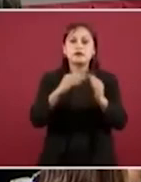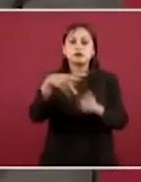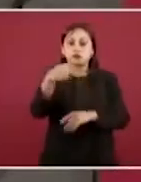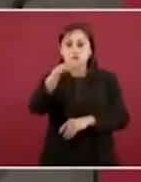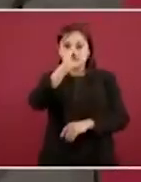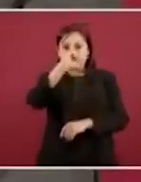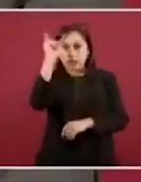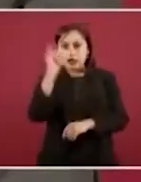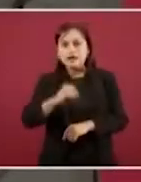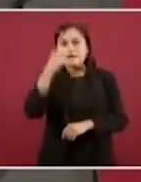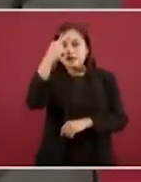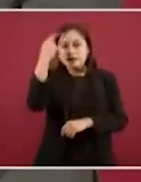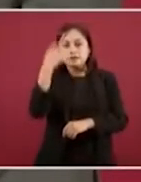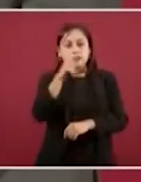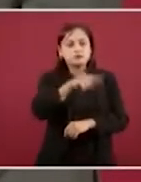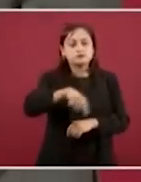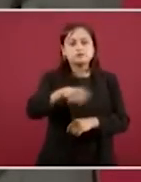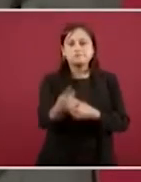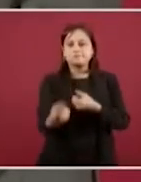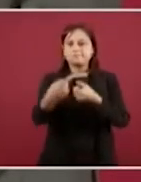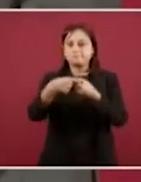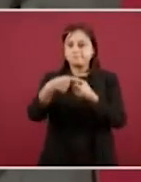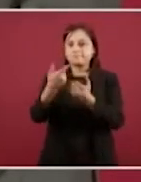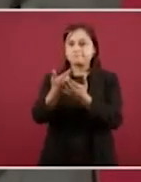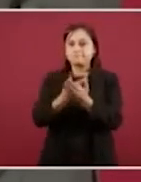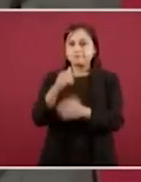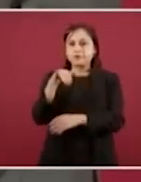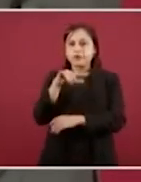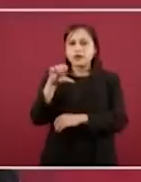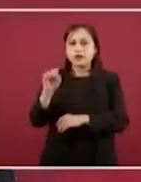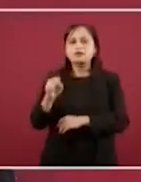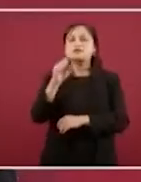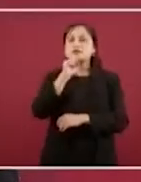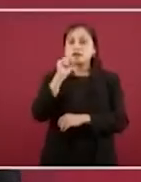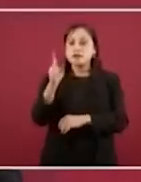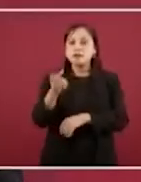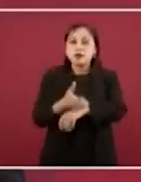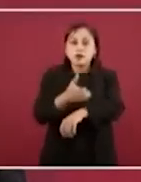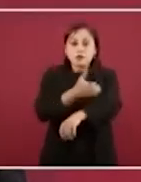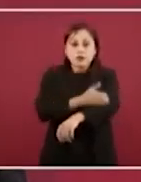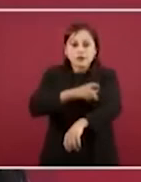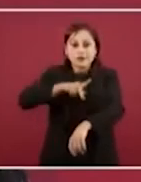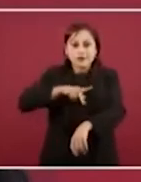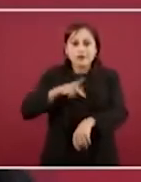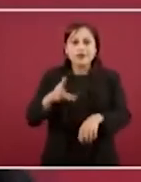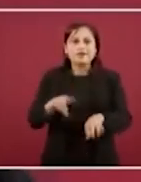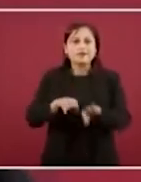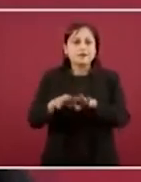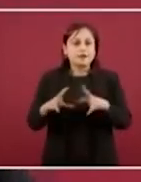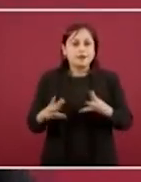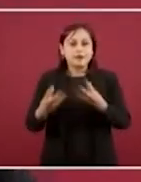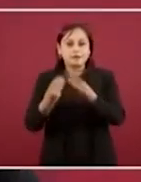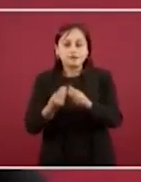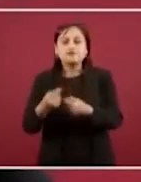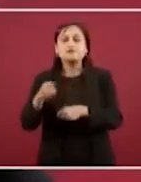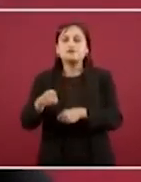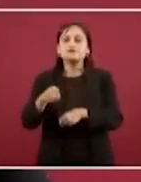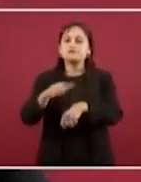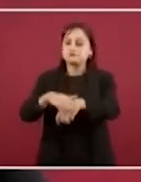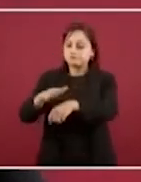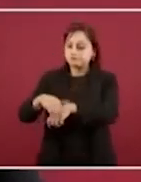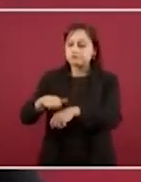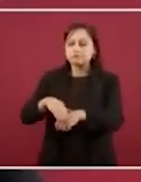También hago un llamado a mis compañeras para que platiquen con sus empleadores y se acerquen a nosotras para garantizar